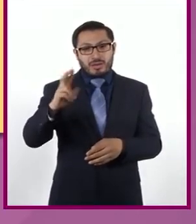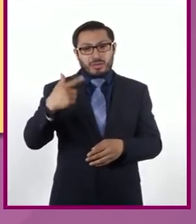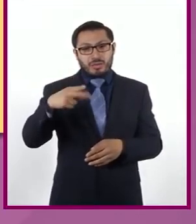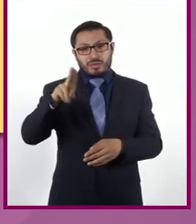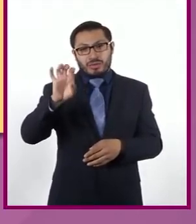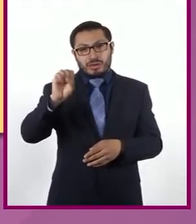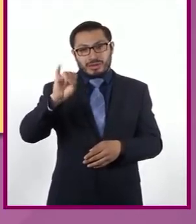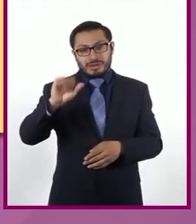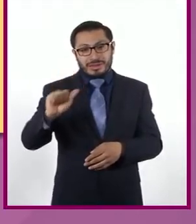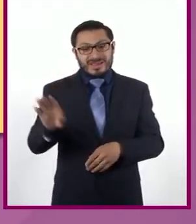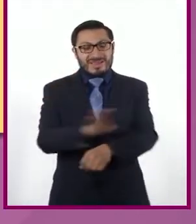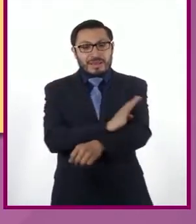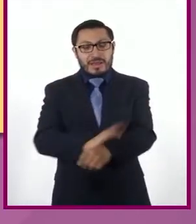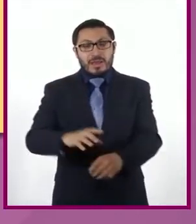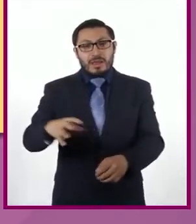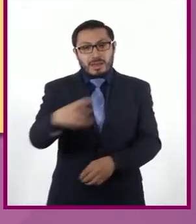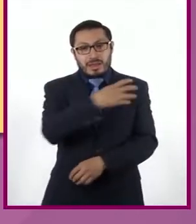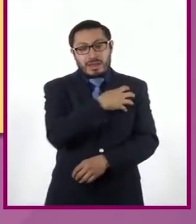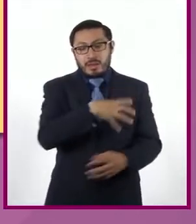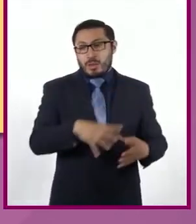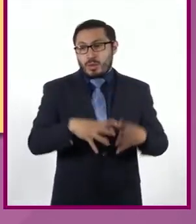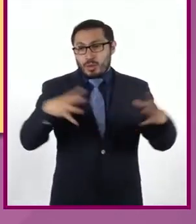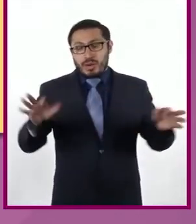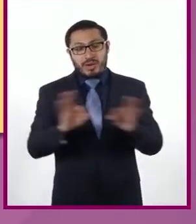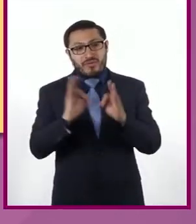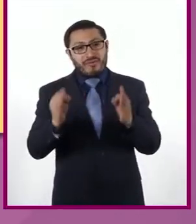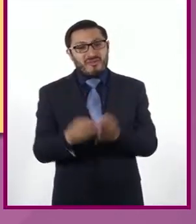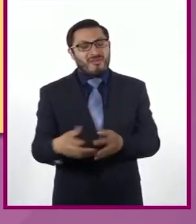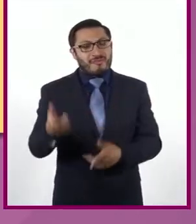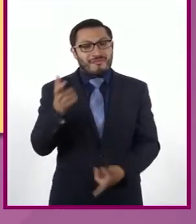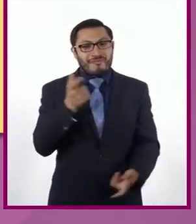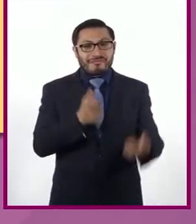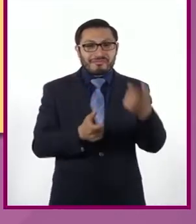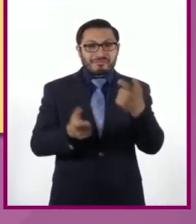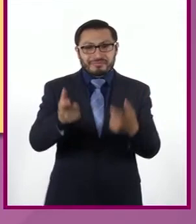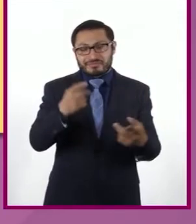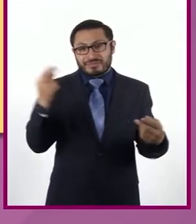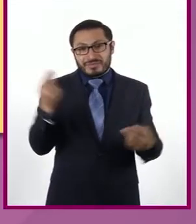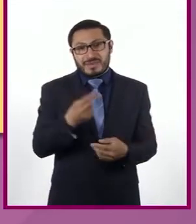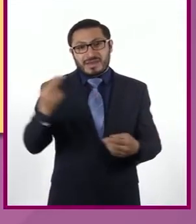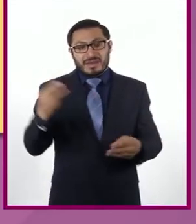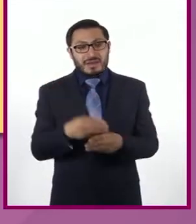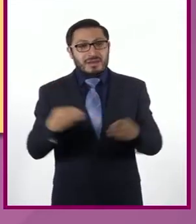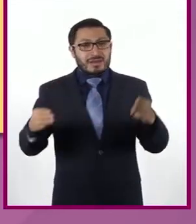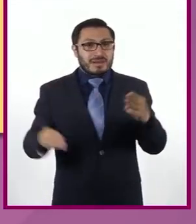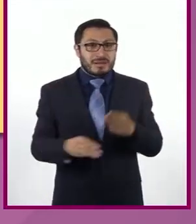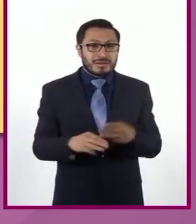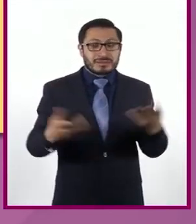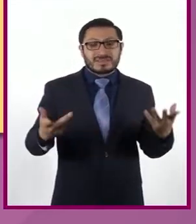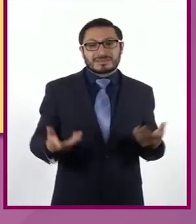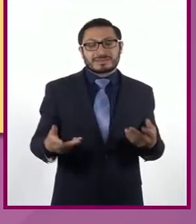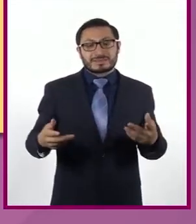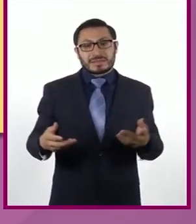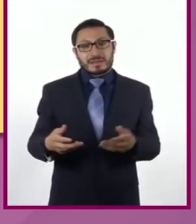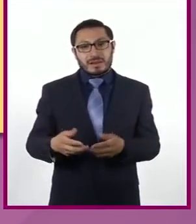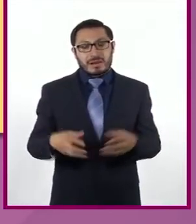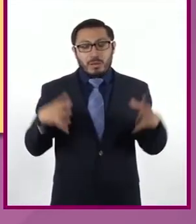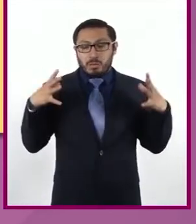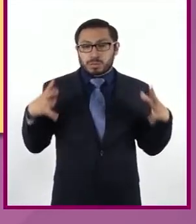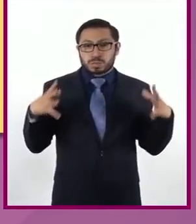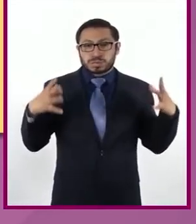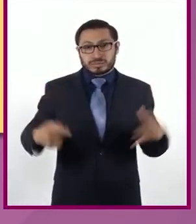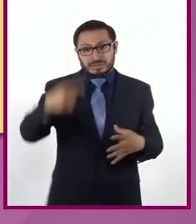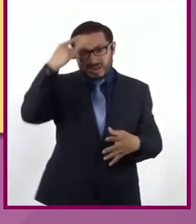se esparció el capitalismo, un nuevo sistema económico que requería de materias primas a gran escala para elaborar